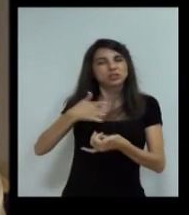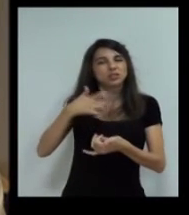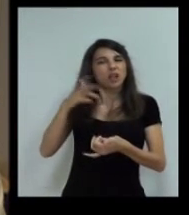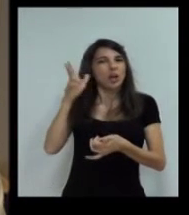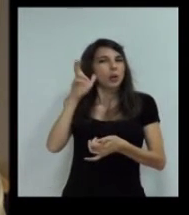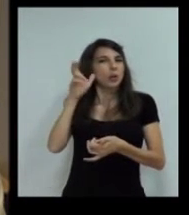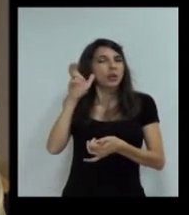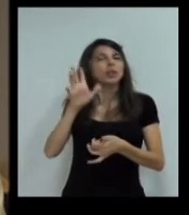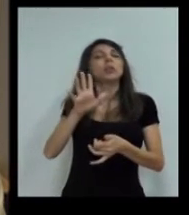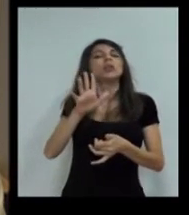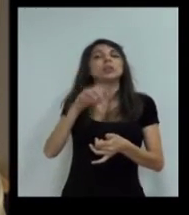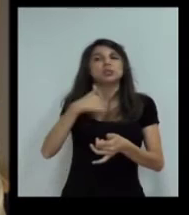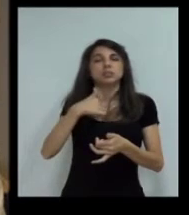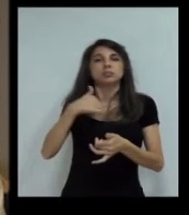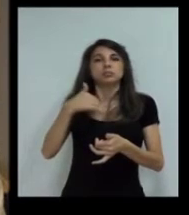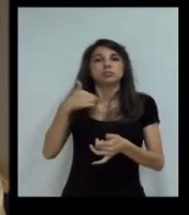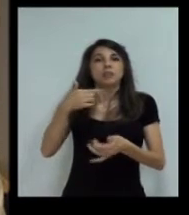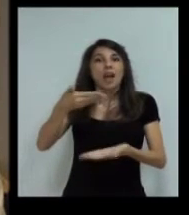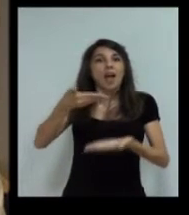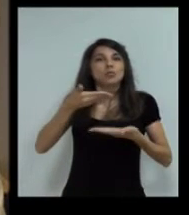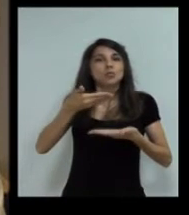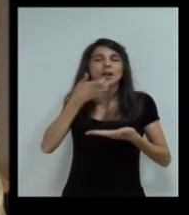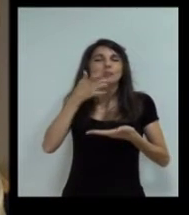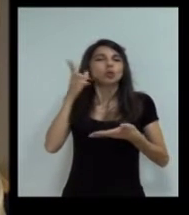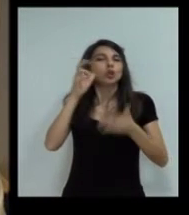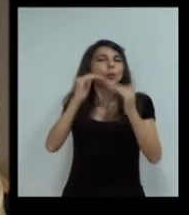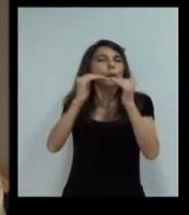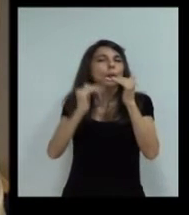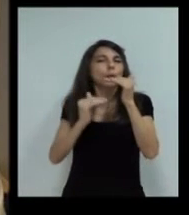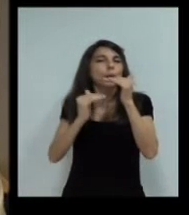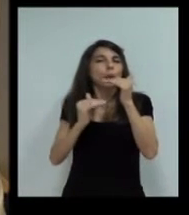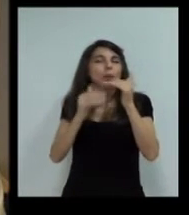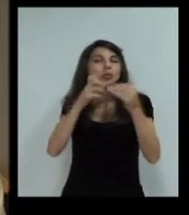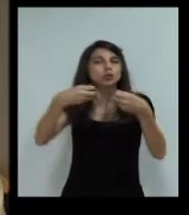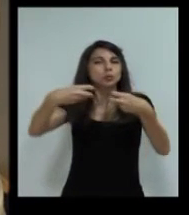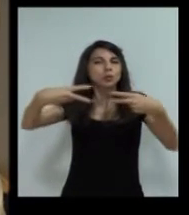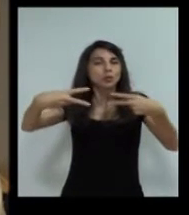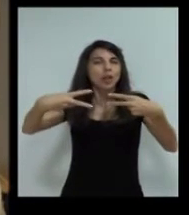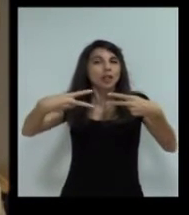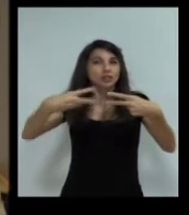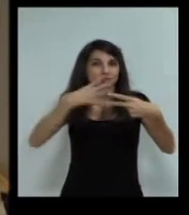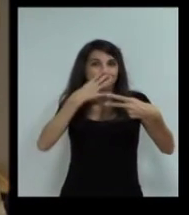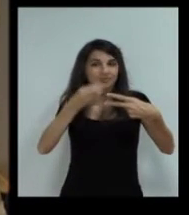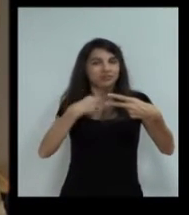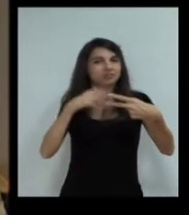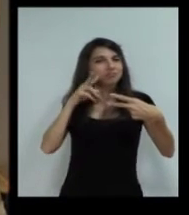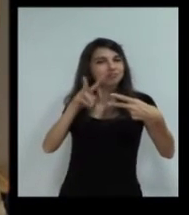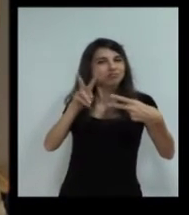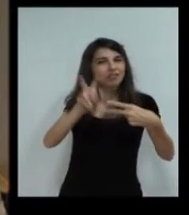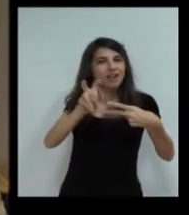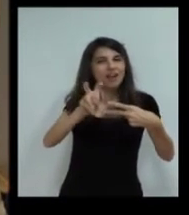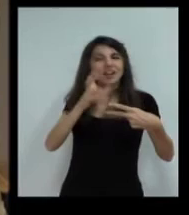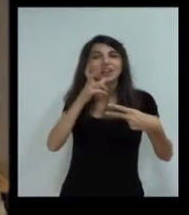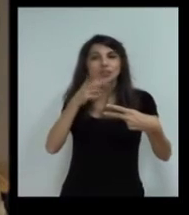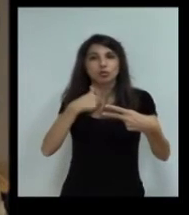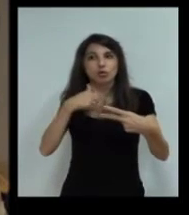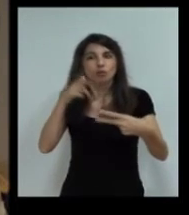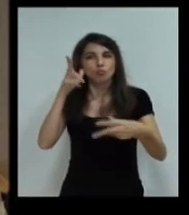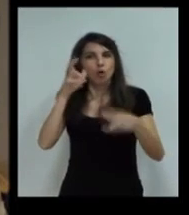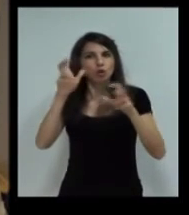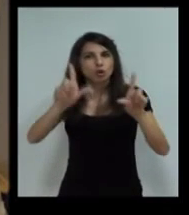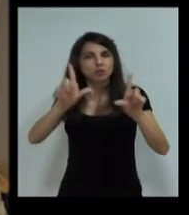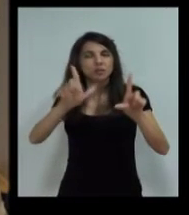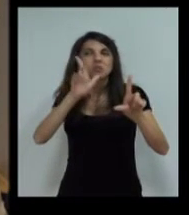muy leve el poner subtitulado. Pero yo sí oigo la televisión, sin embargo, es un valor añadido, un